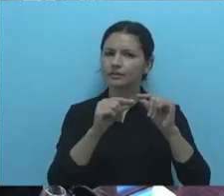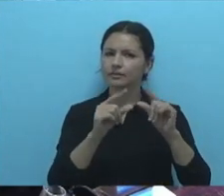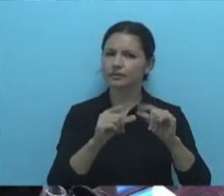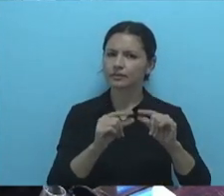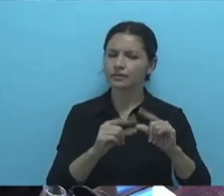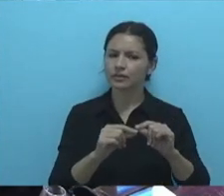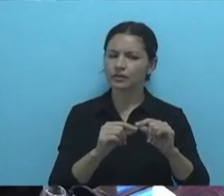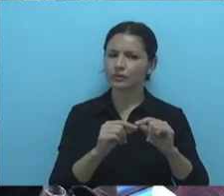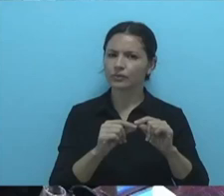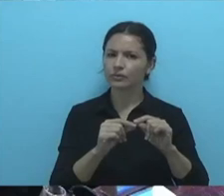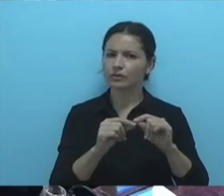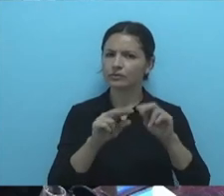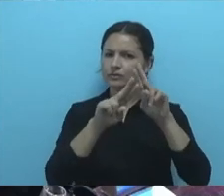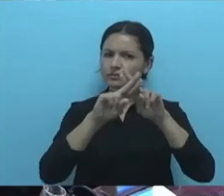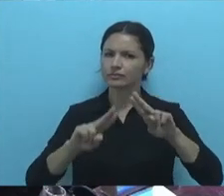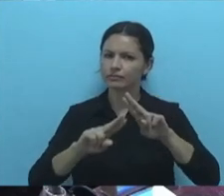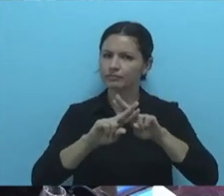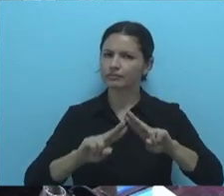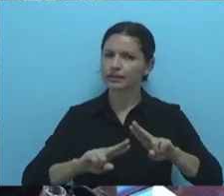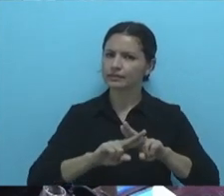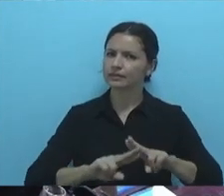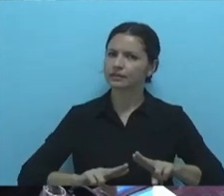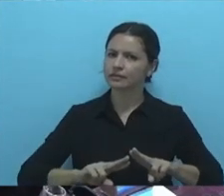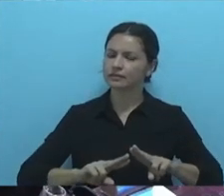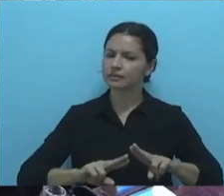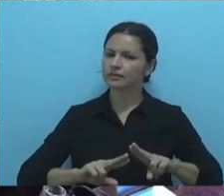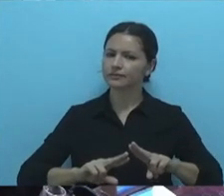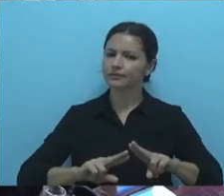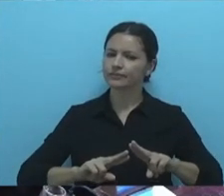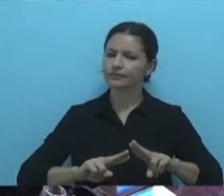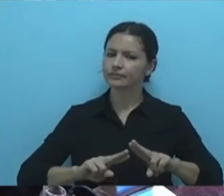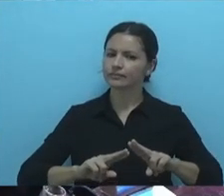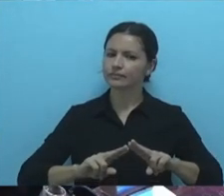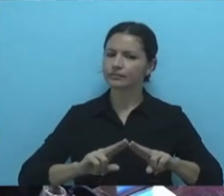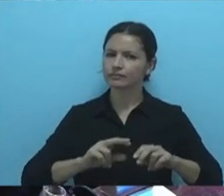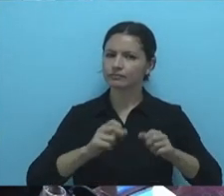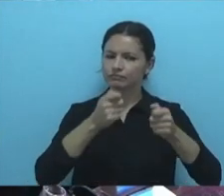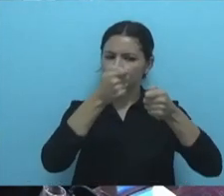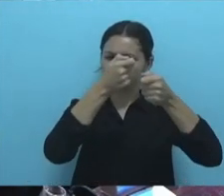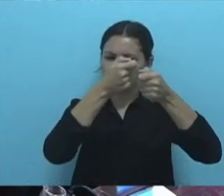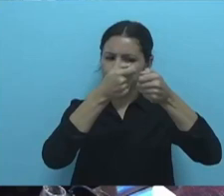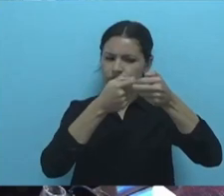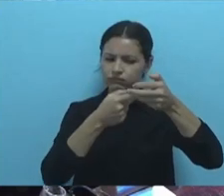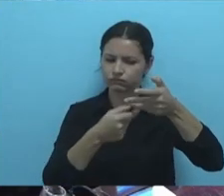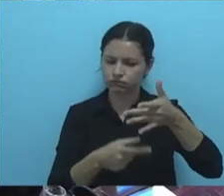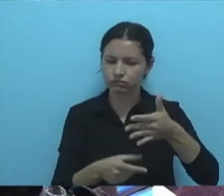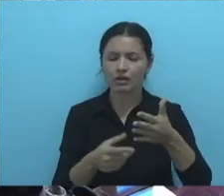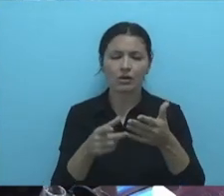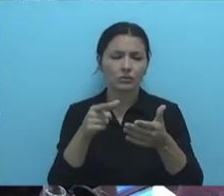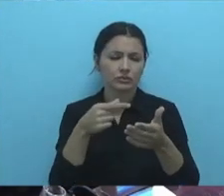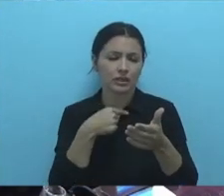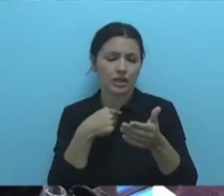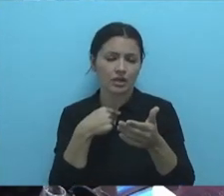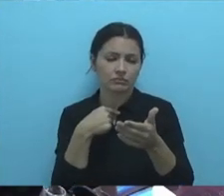vetados y el del veto propositivo del ejecutivo son varias hojas si usted quiere procedemos a la lectura